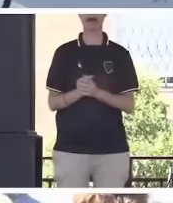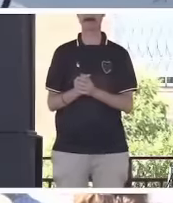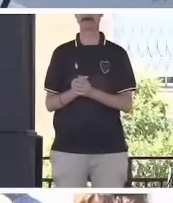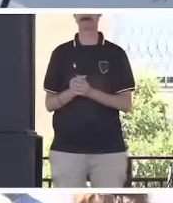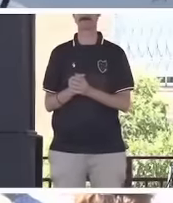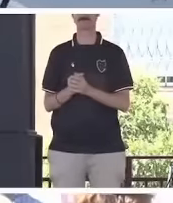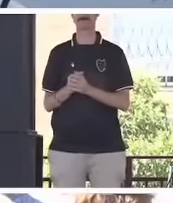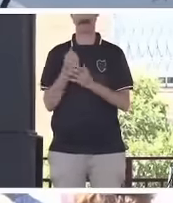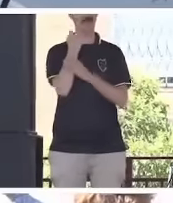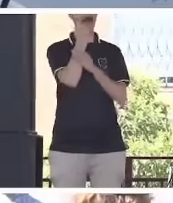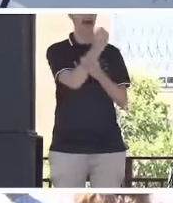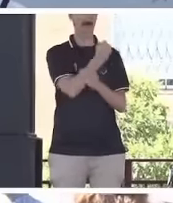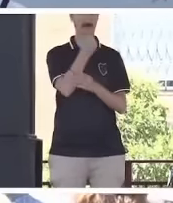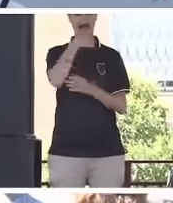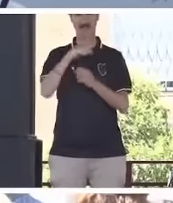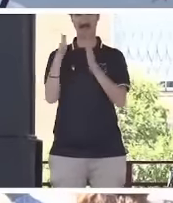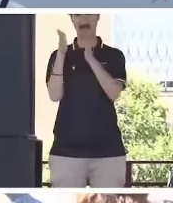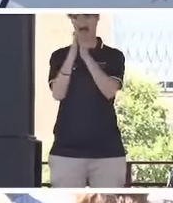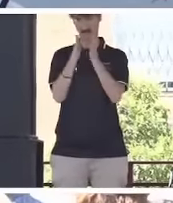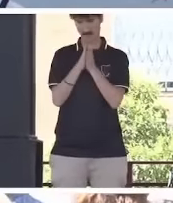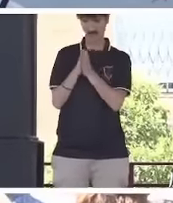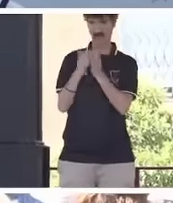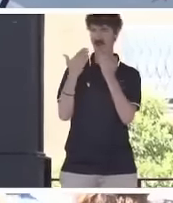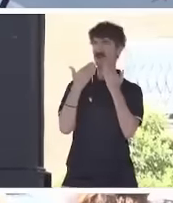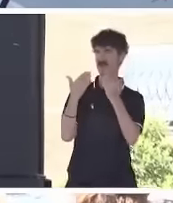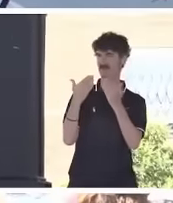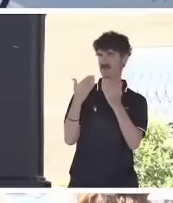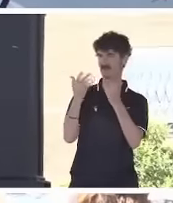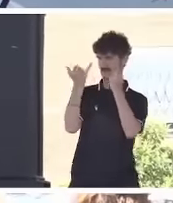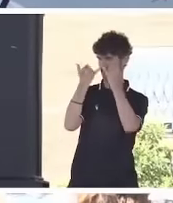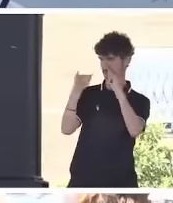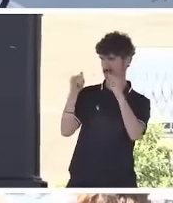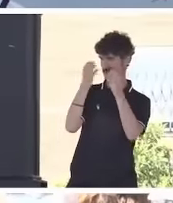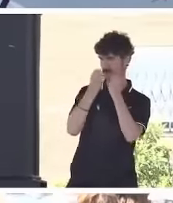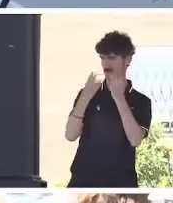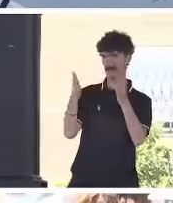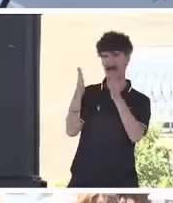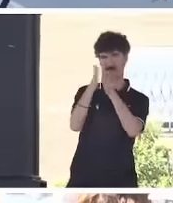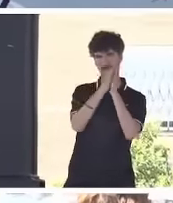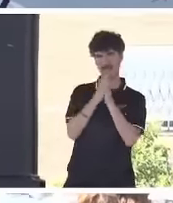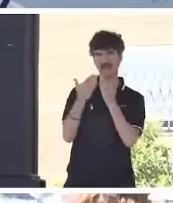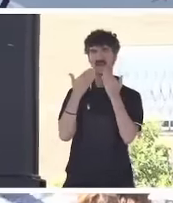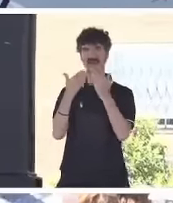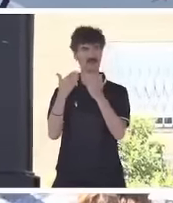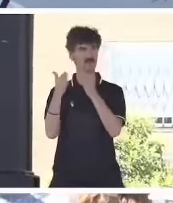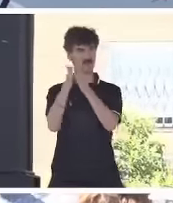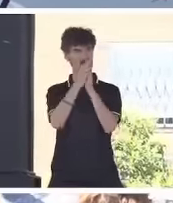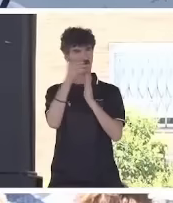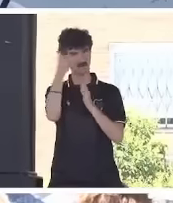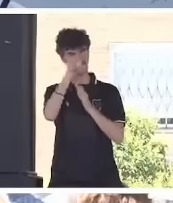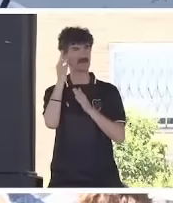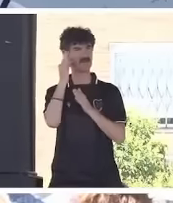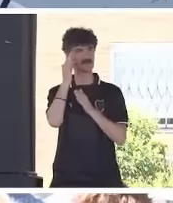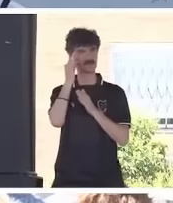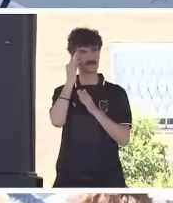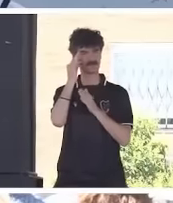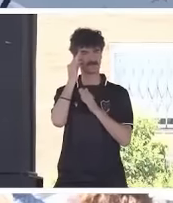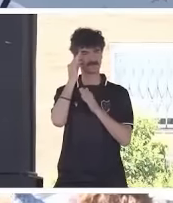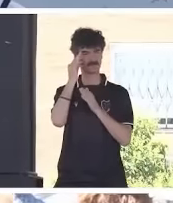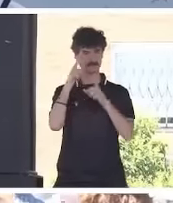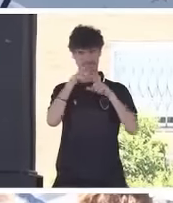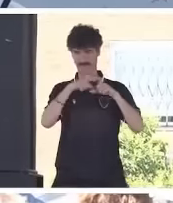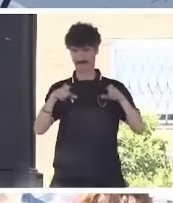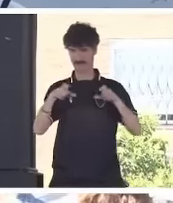Muchísimas gracias, compañeros y compañeras, por venir a esta fiesta de la primavera. Gracias a las compañeras y compañeros que me acompañéis en este mitin.